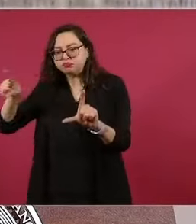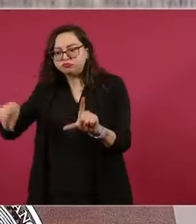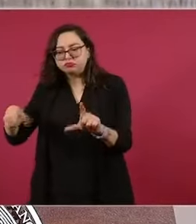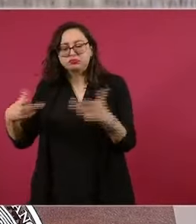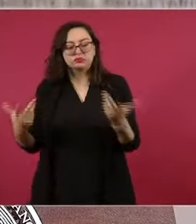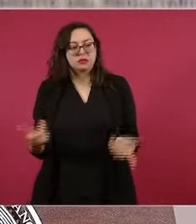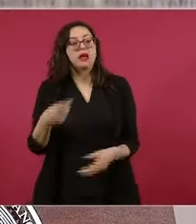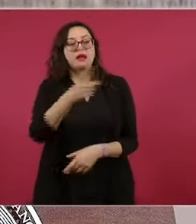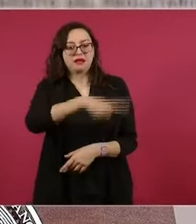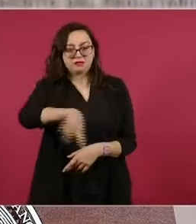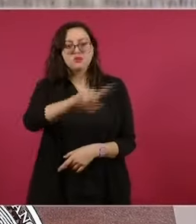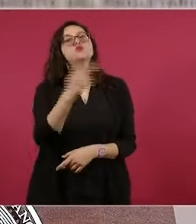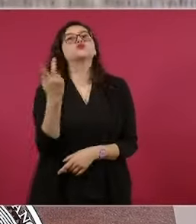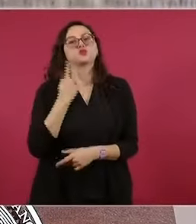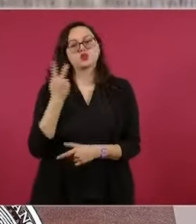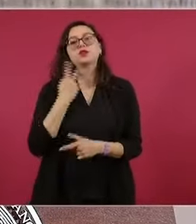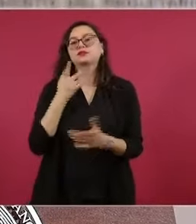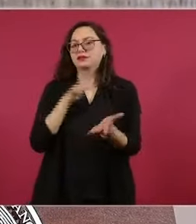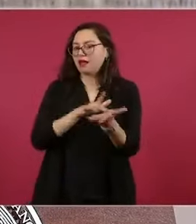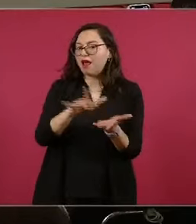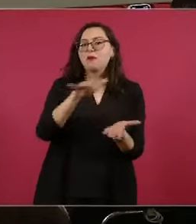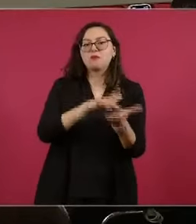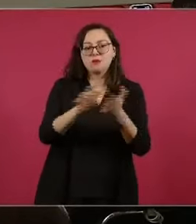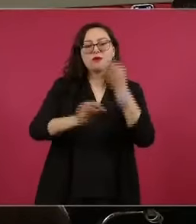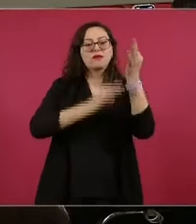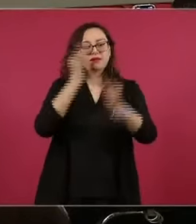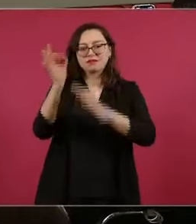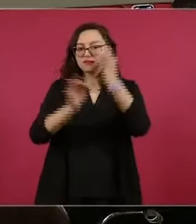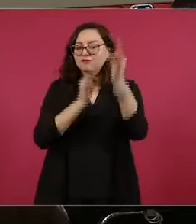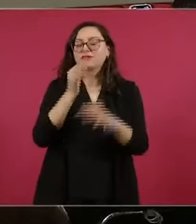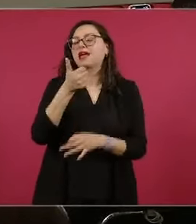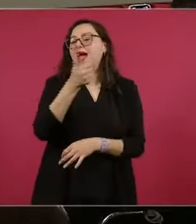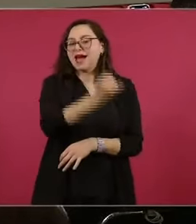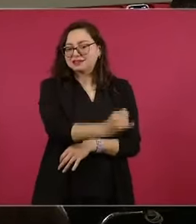ofendidos. Vamos con la siguiente.